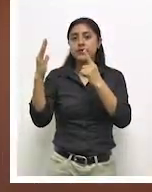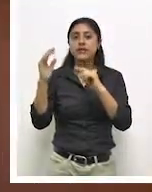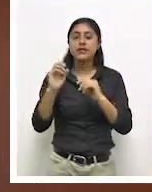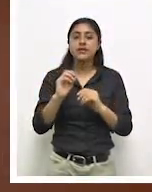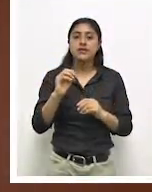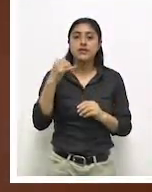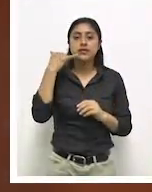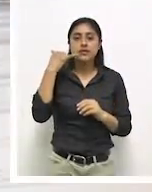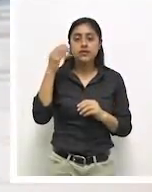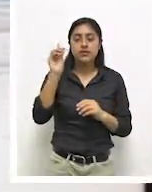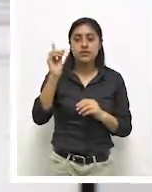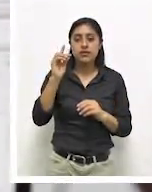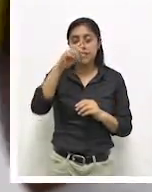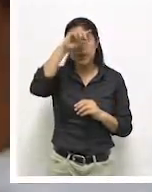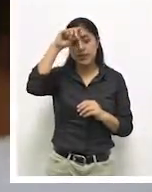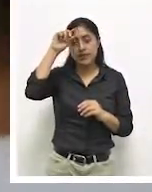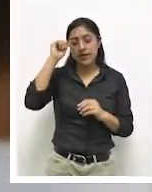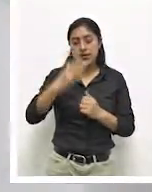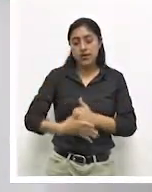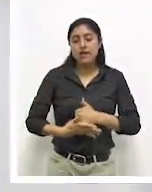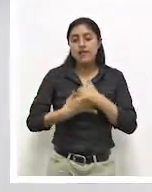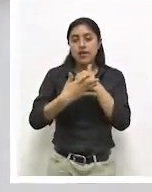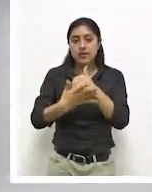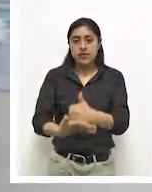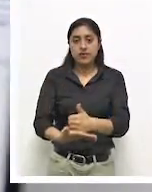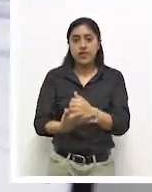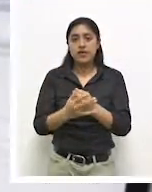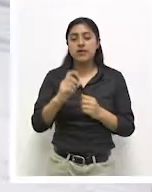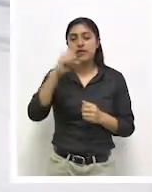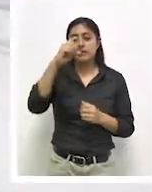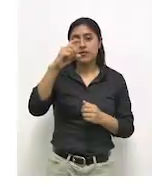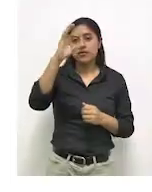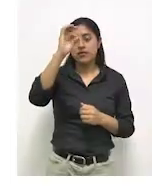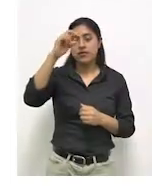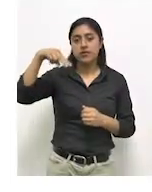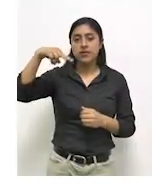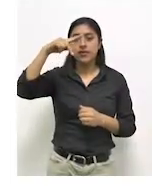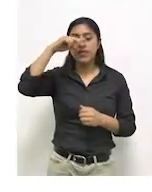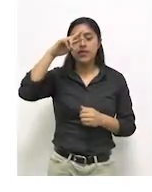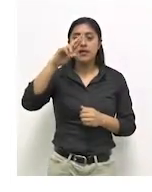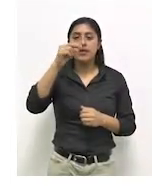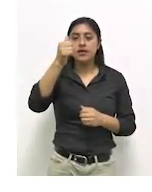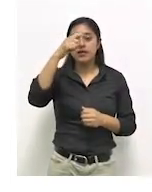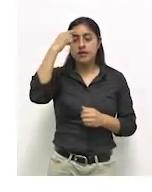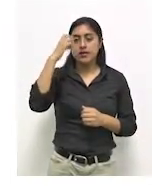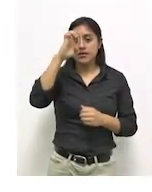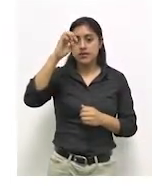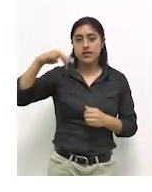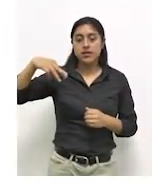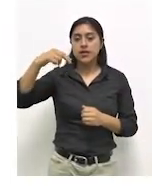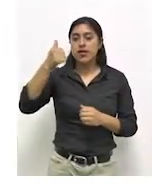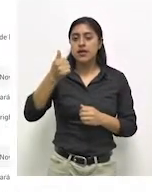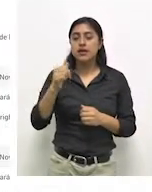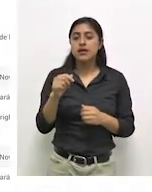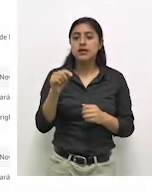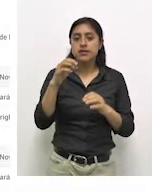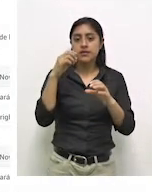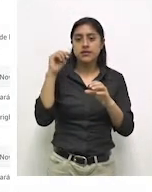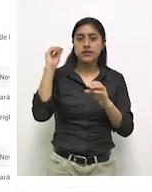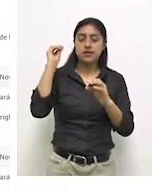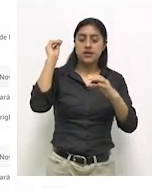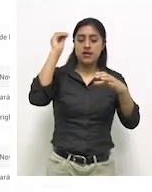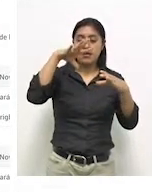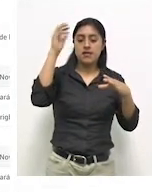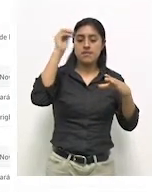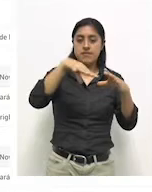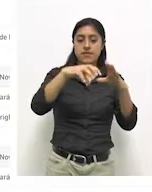donde uno de los operadores solicitará información confidencial para poder restablecerla. Así, la nueva contraseña será